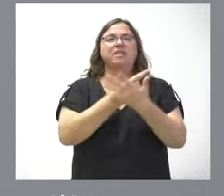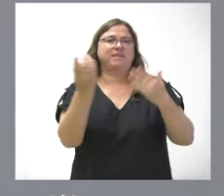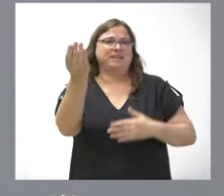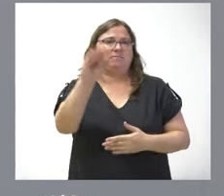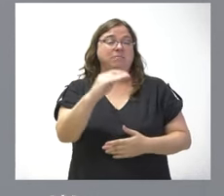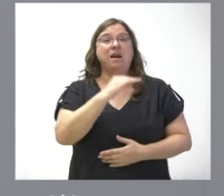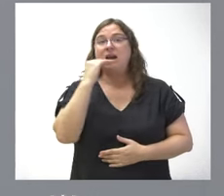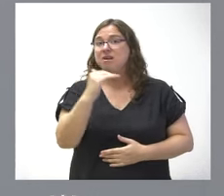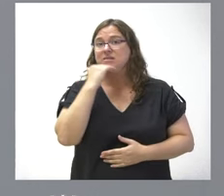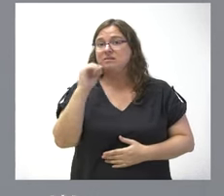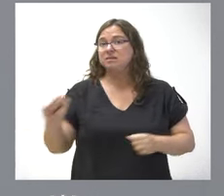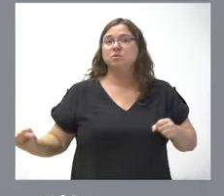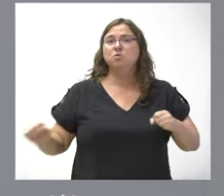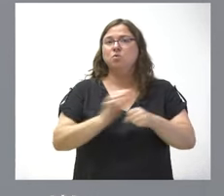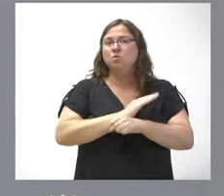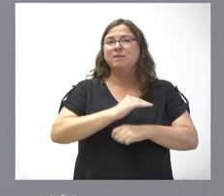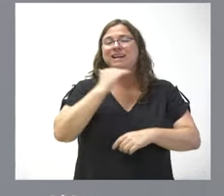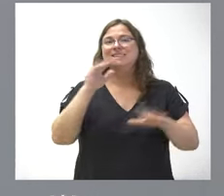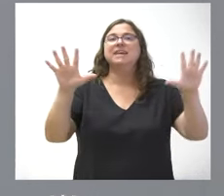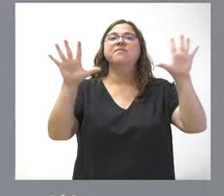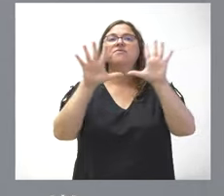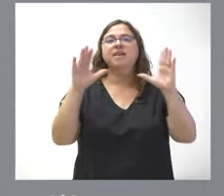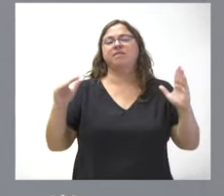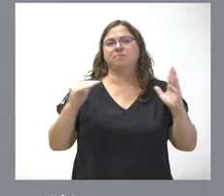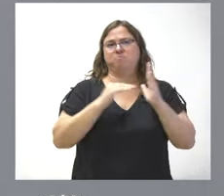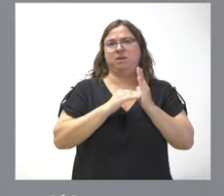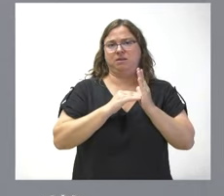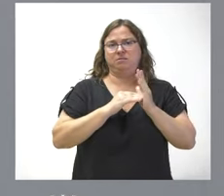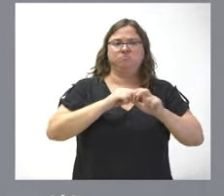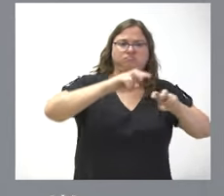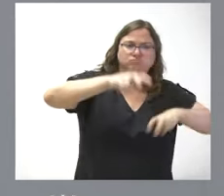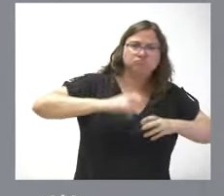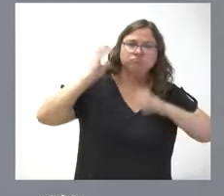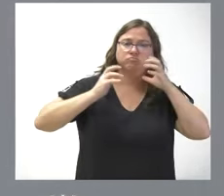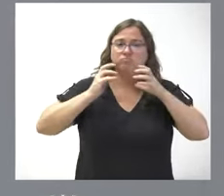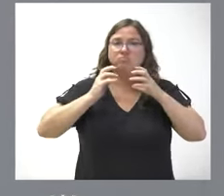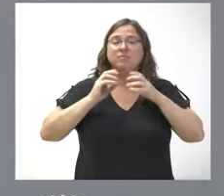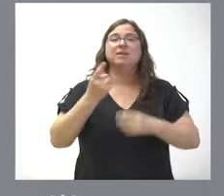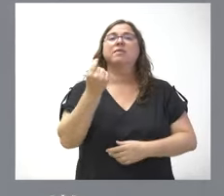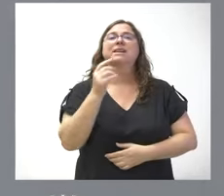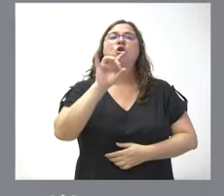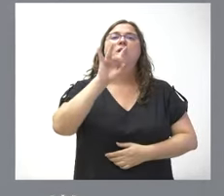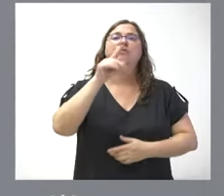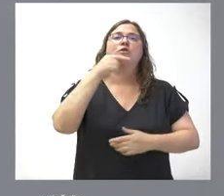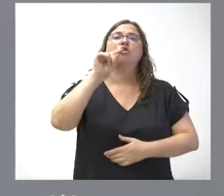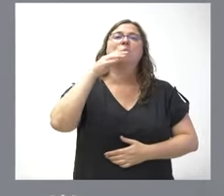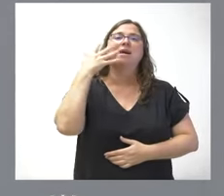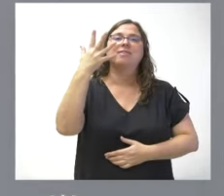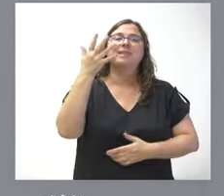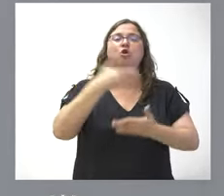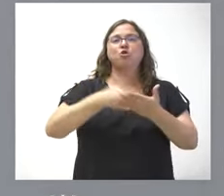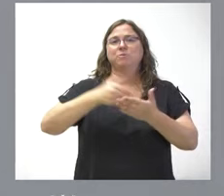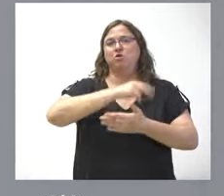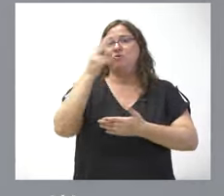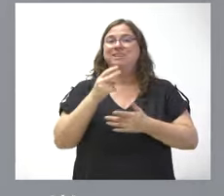casi llegar a los 10,000 explotaciones y con un importe de 14,5 millones de euros en el